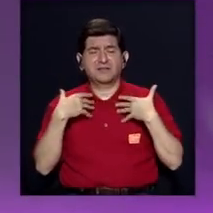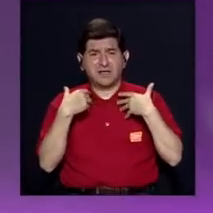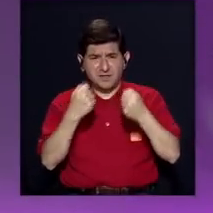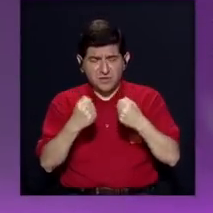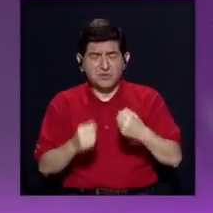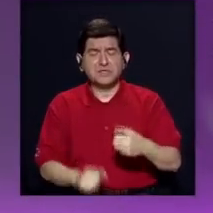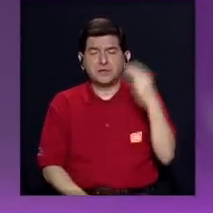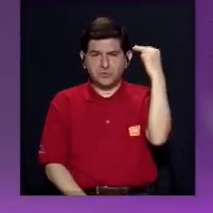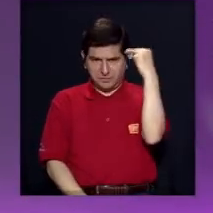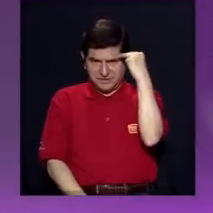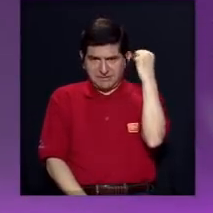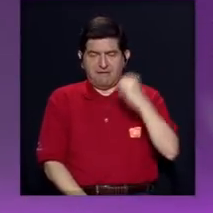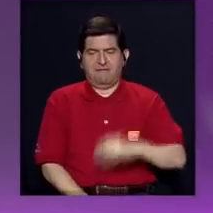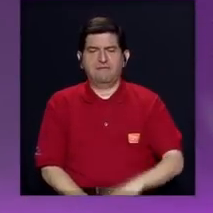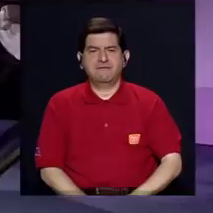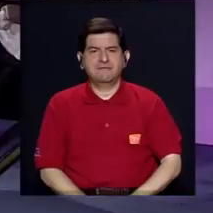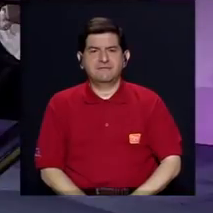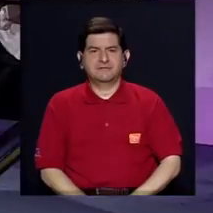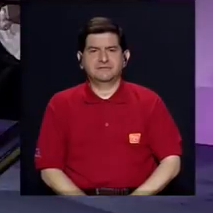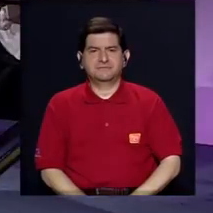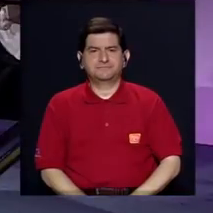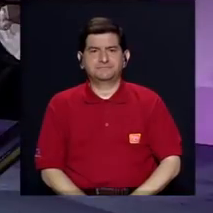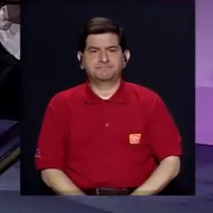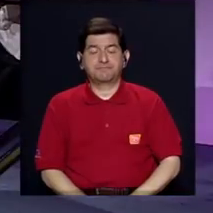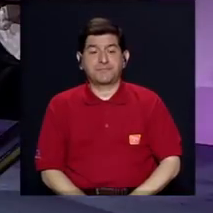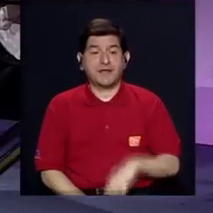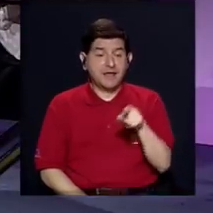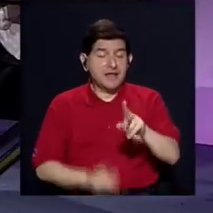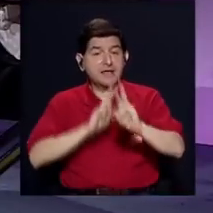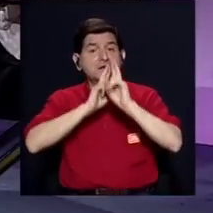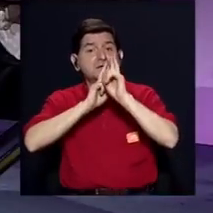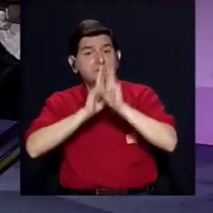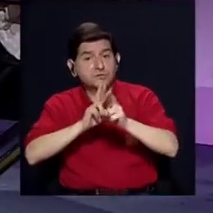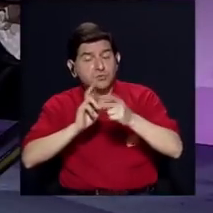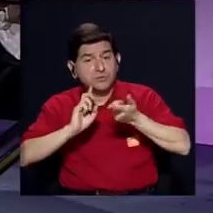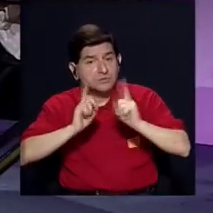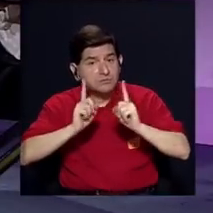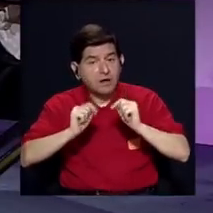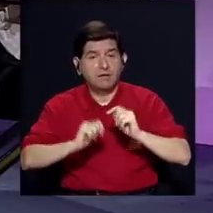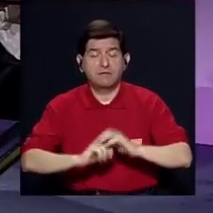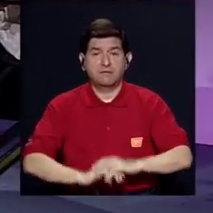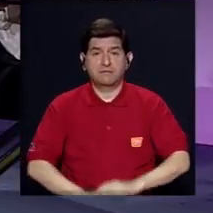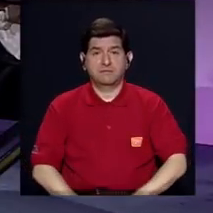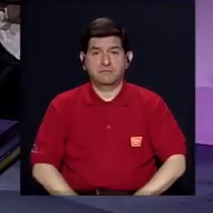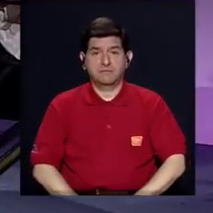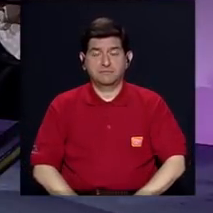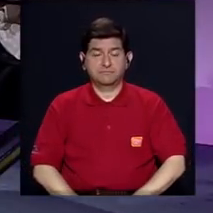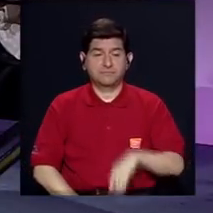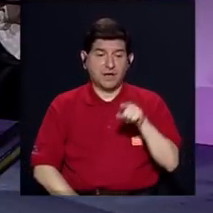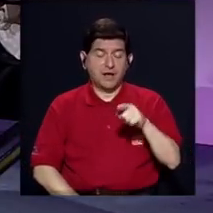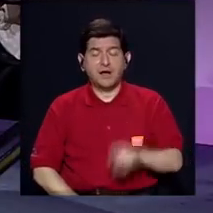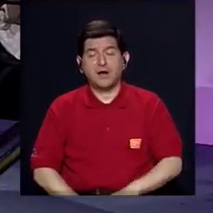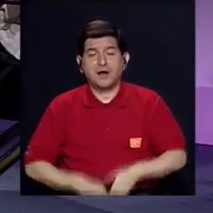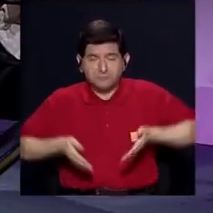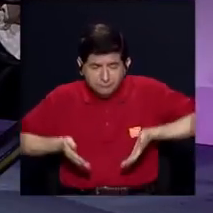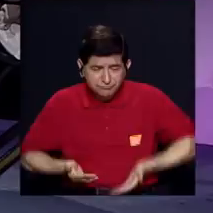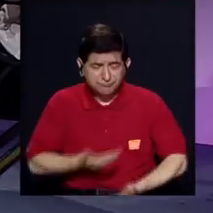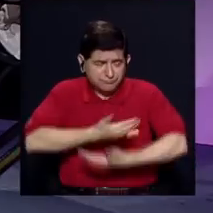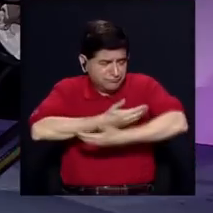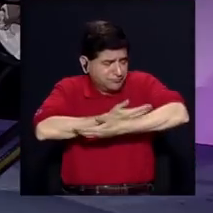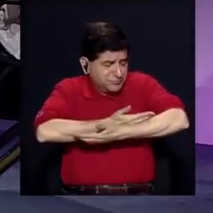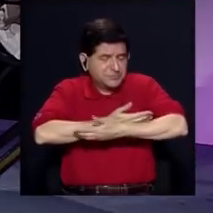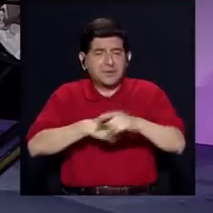mental y pues teniendo como resultado un bebé que nace